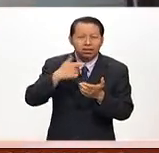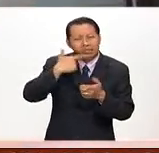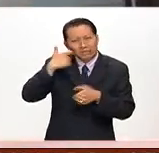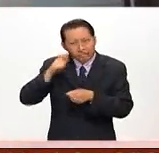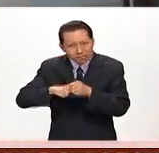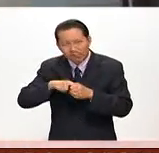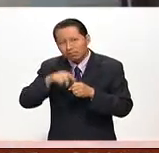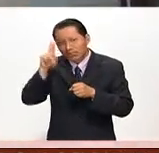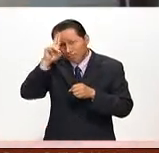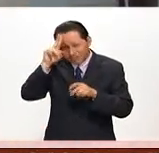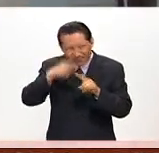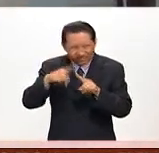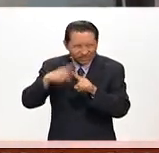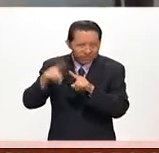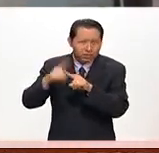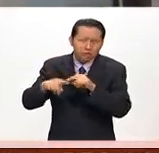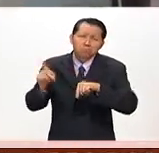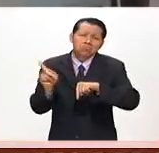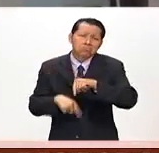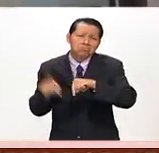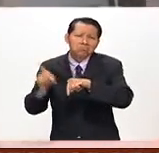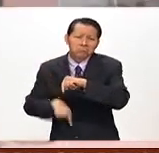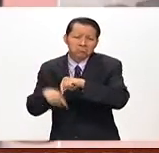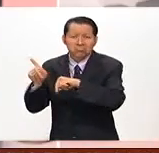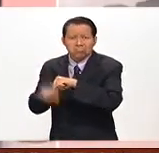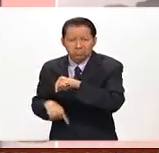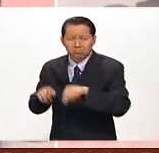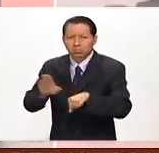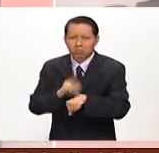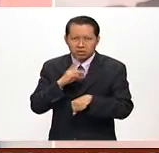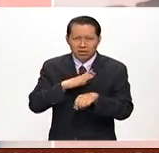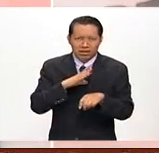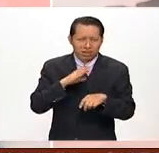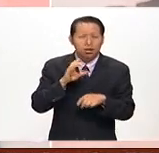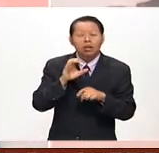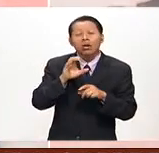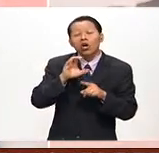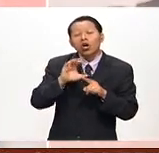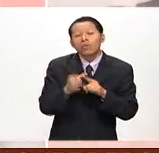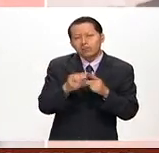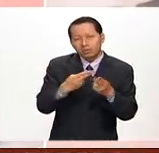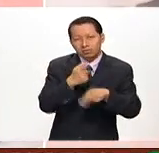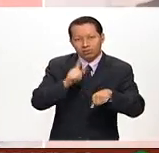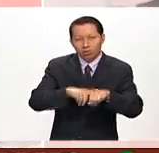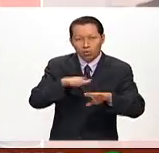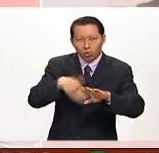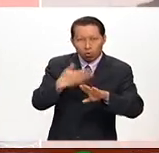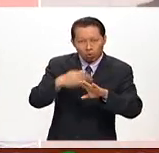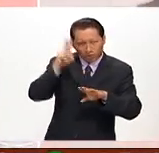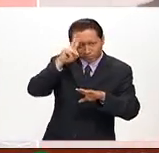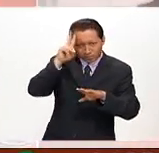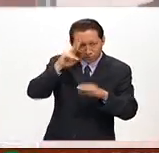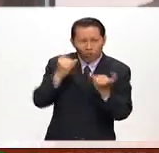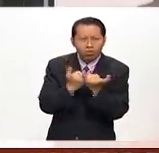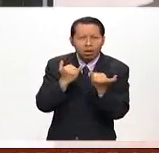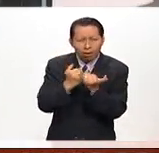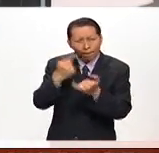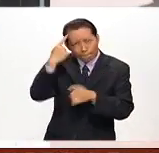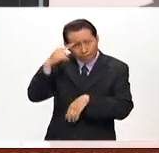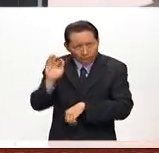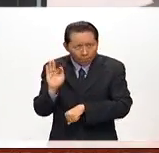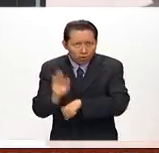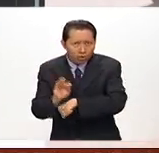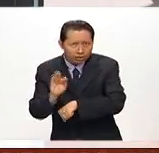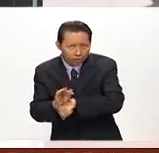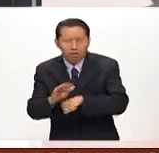sido suspendidos como resultado de las visitas conjuntas entre la Comisión Nacional contra las Adicciones y la Comisión Federal para la Protección contra